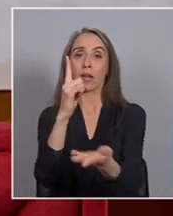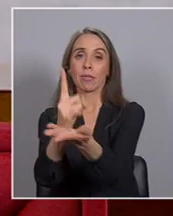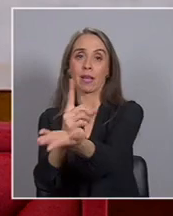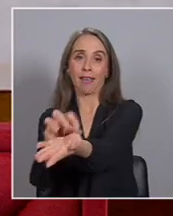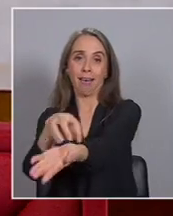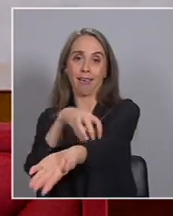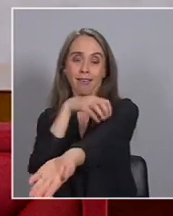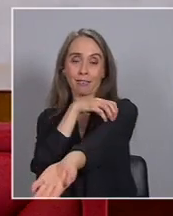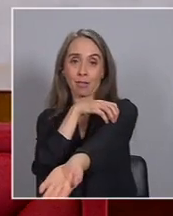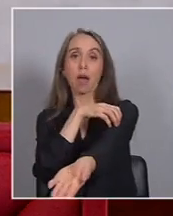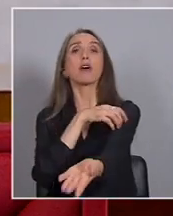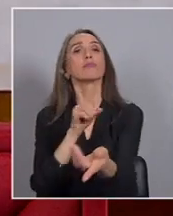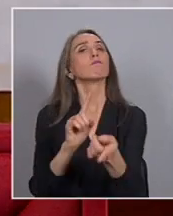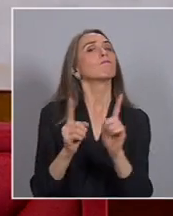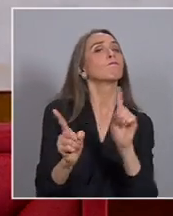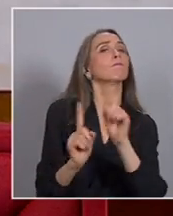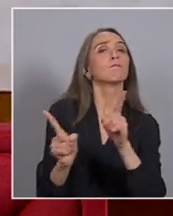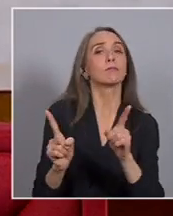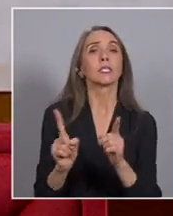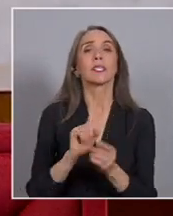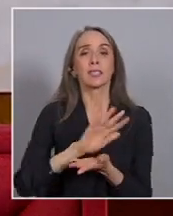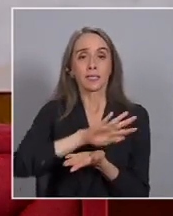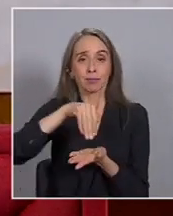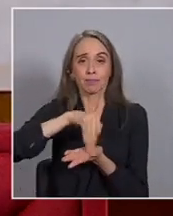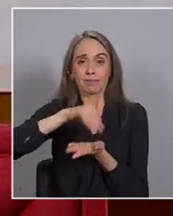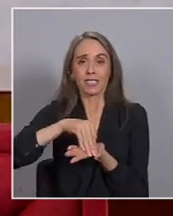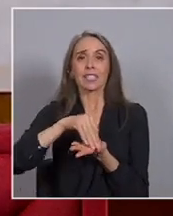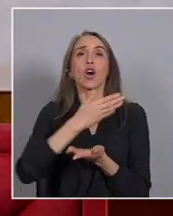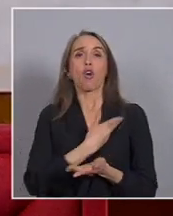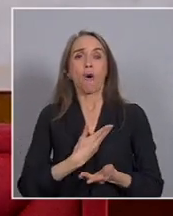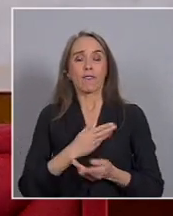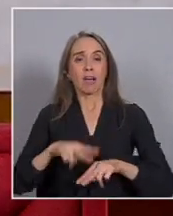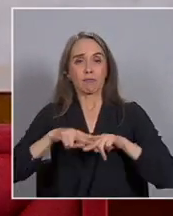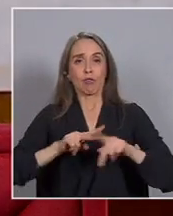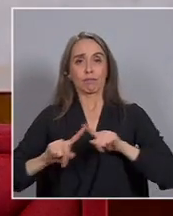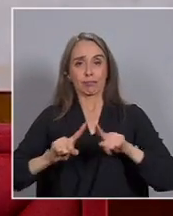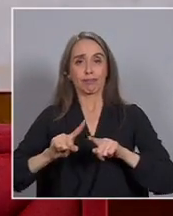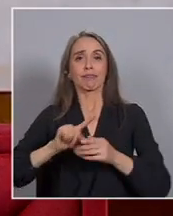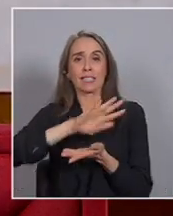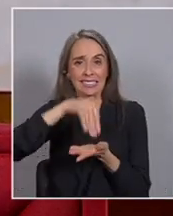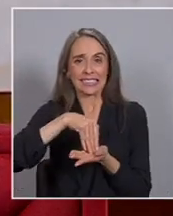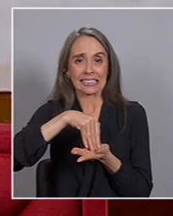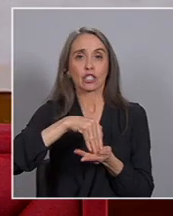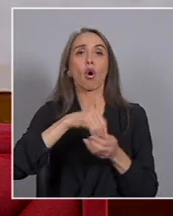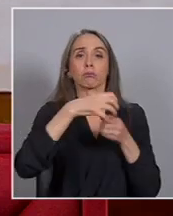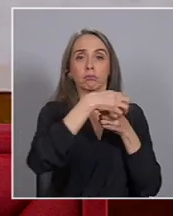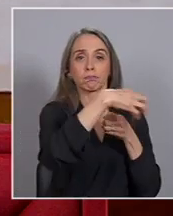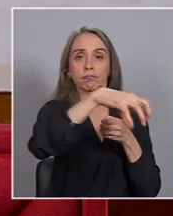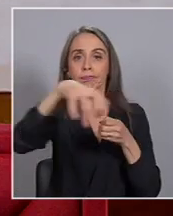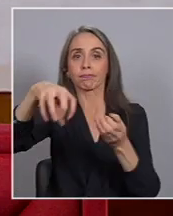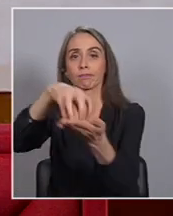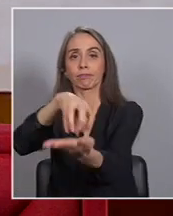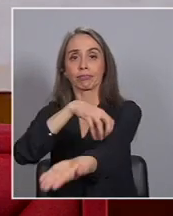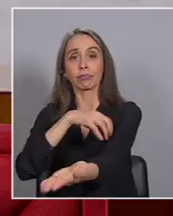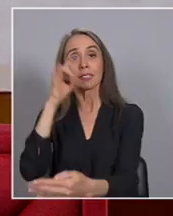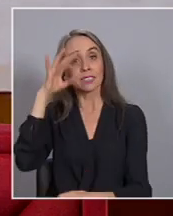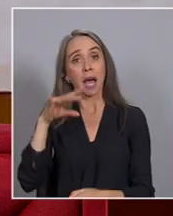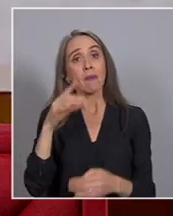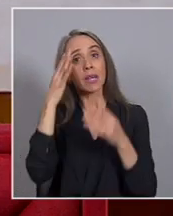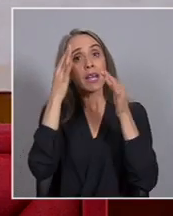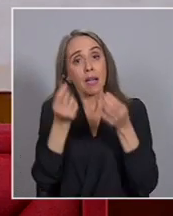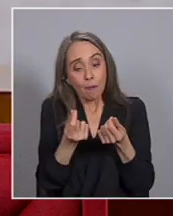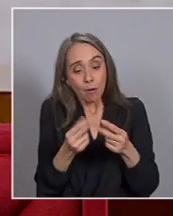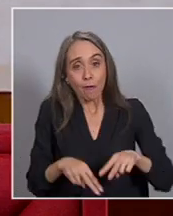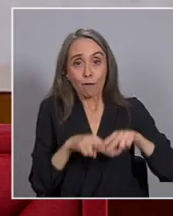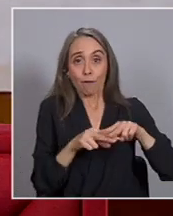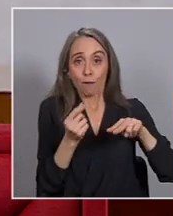regionales, estuvo centrado en la descentralización fiscal, porque sabemos que los recursos y las decisiones tienen que estar más